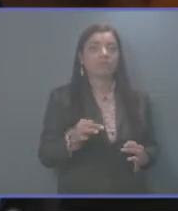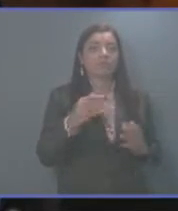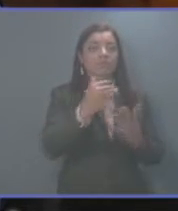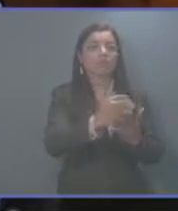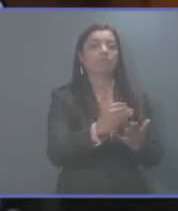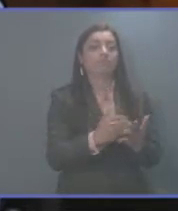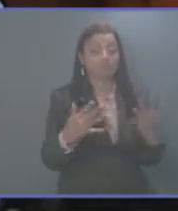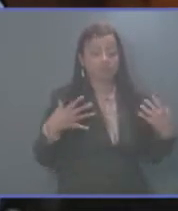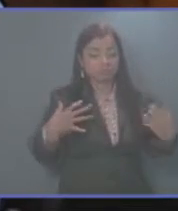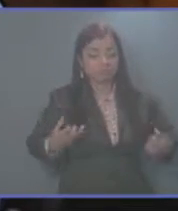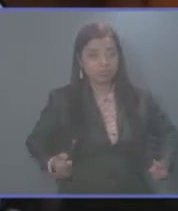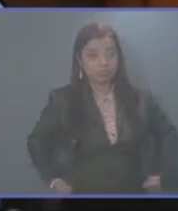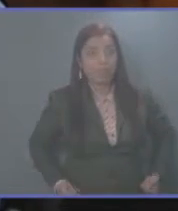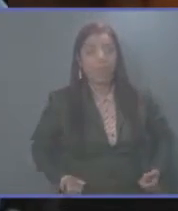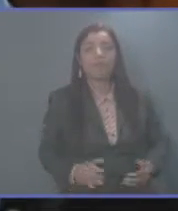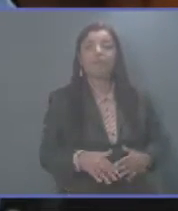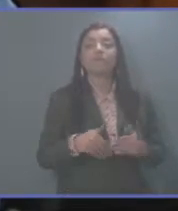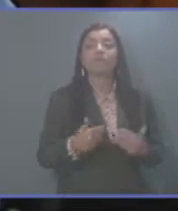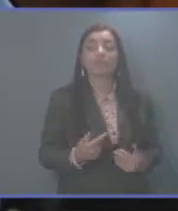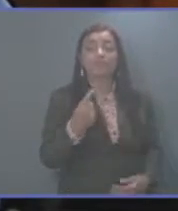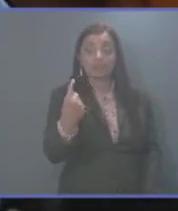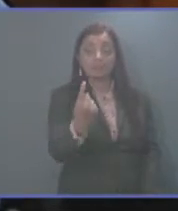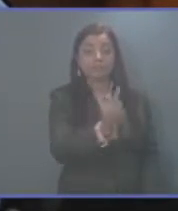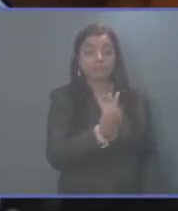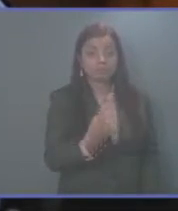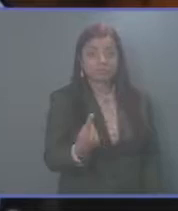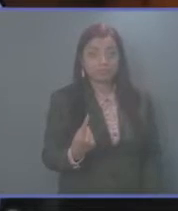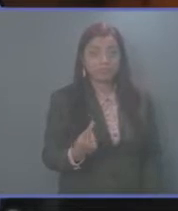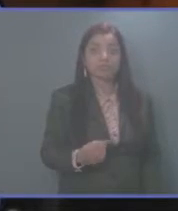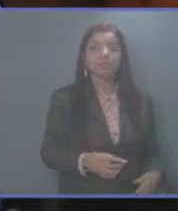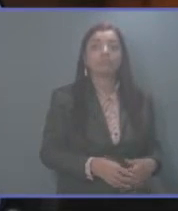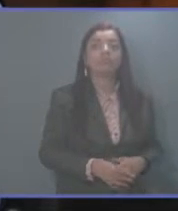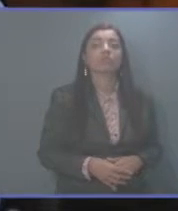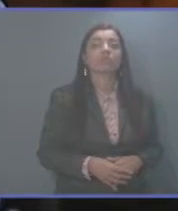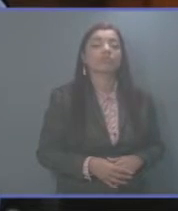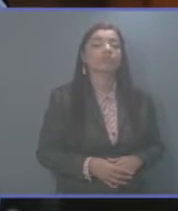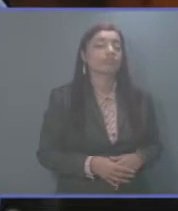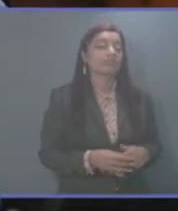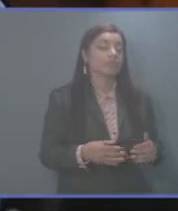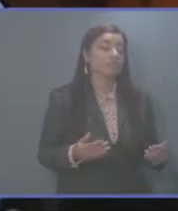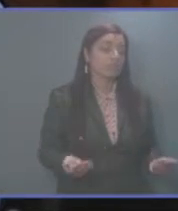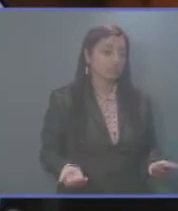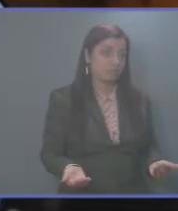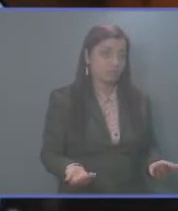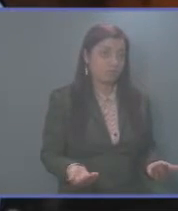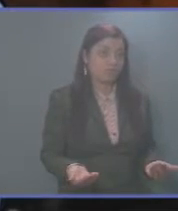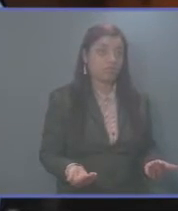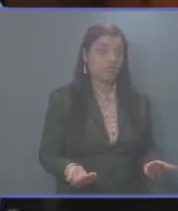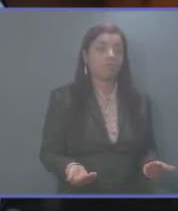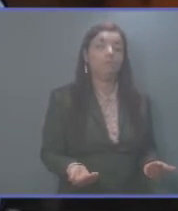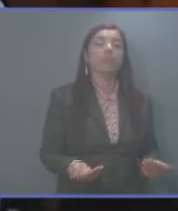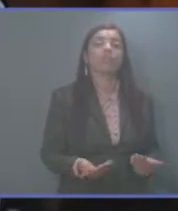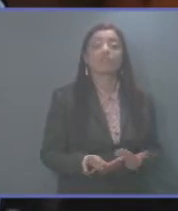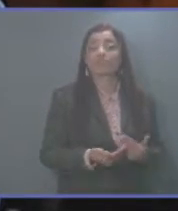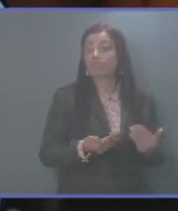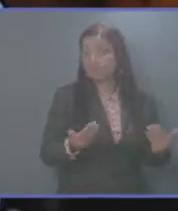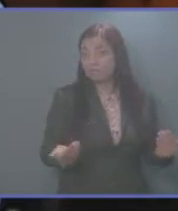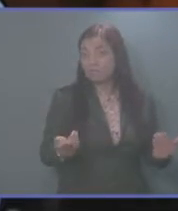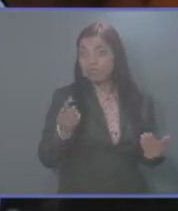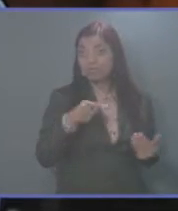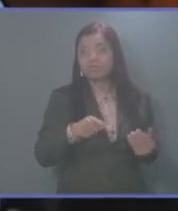del Estado con la persona humana. No obstante, lo